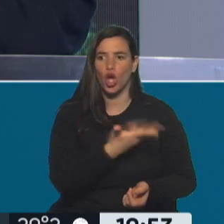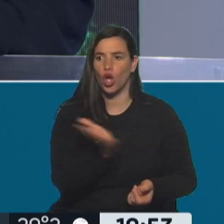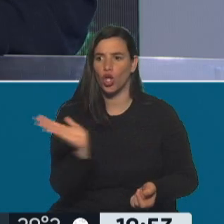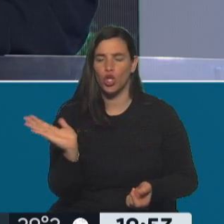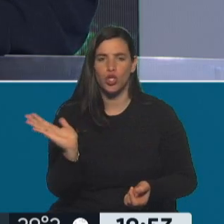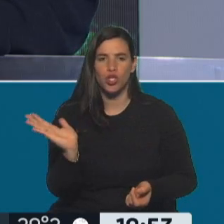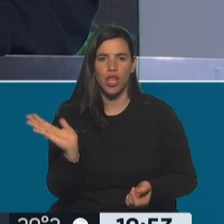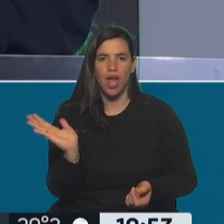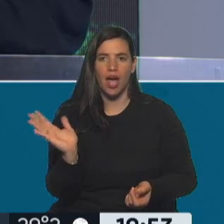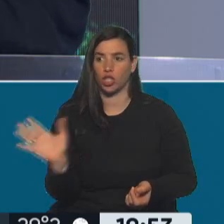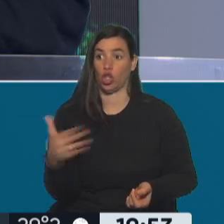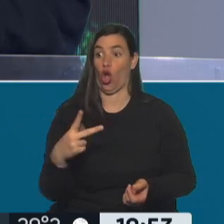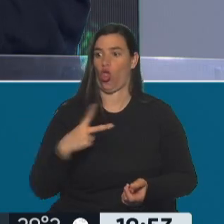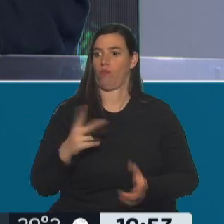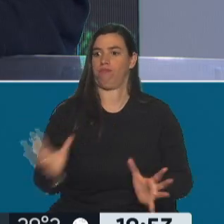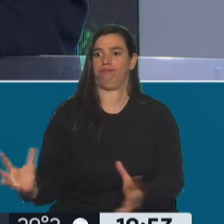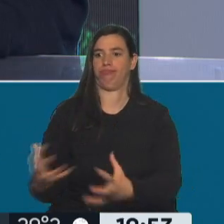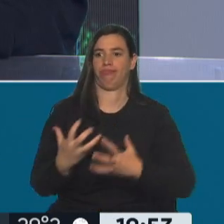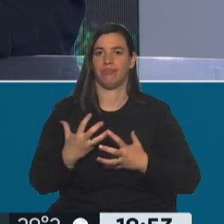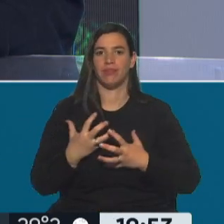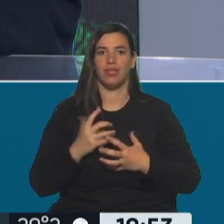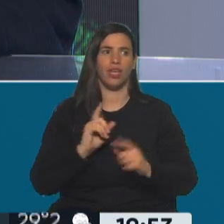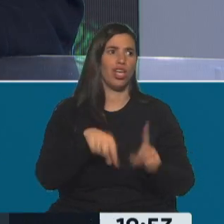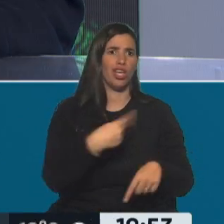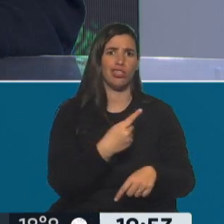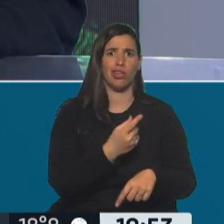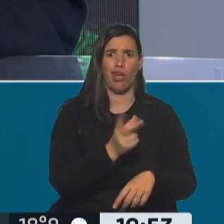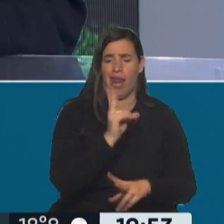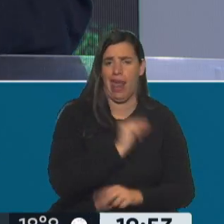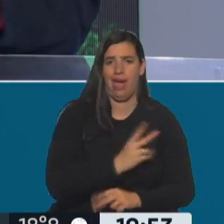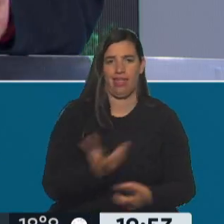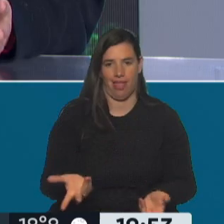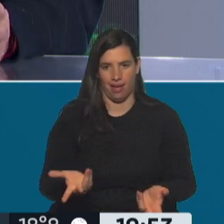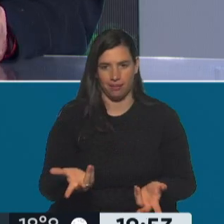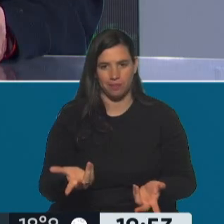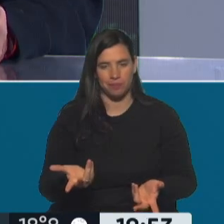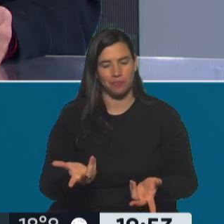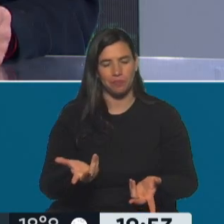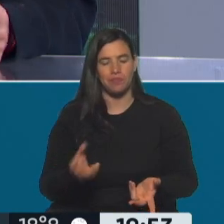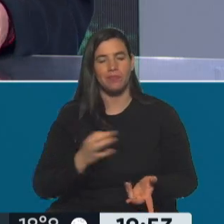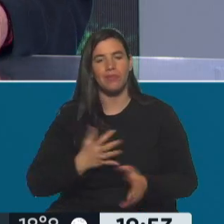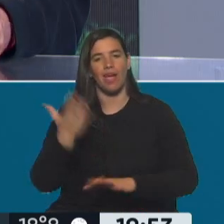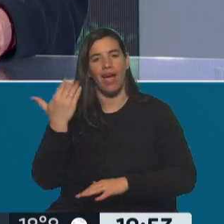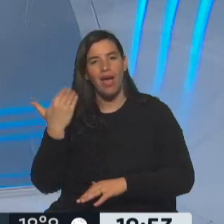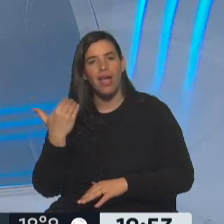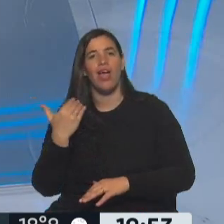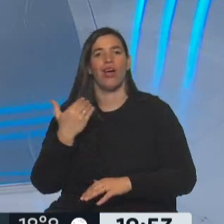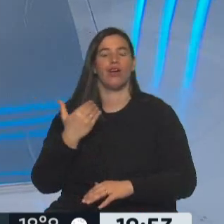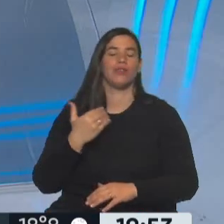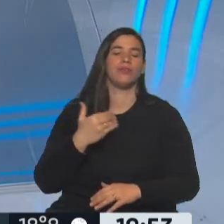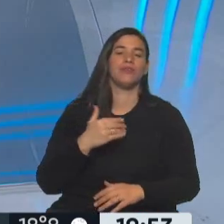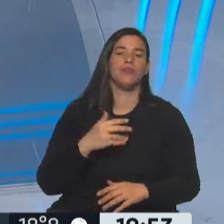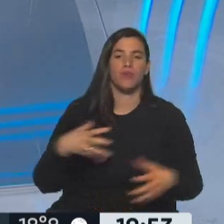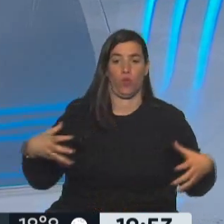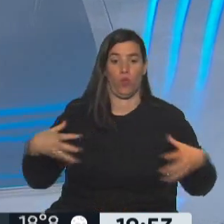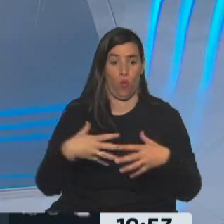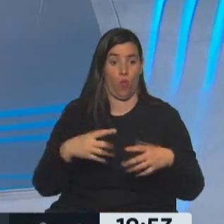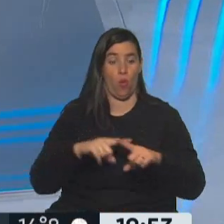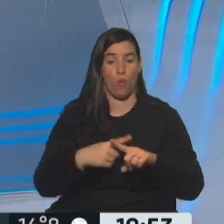sindicatos, se tendría que dar vuelta y corroborar en la vida que los trabajadores explotan a los